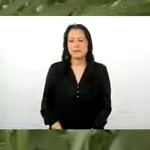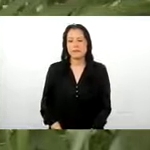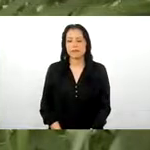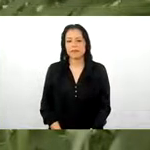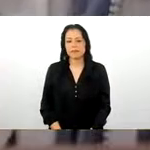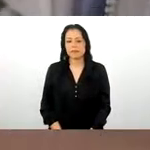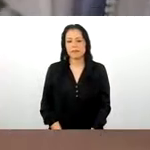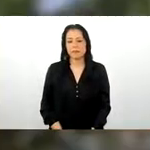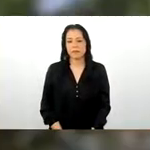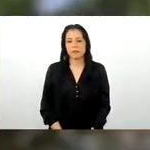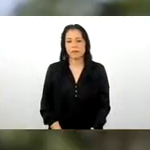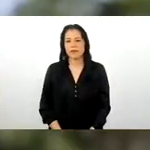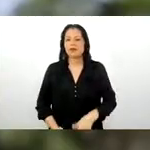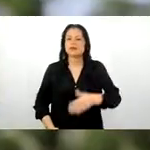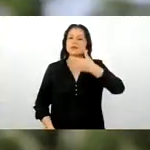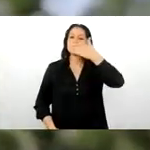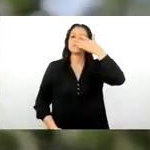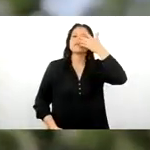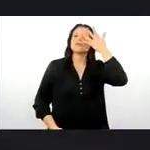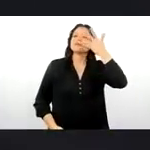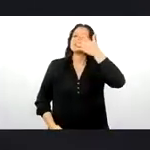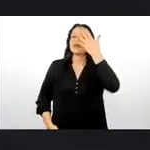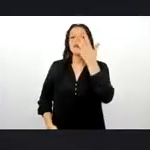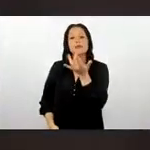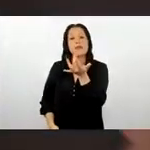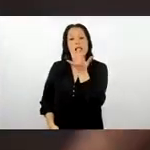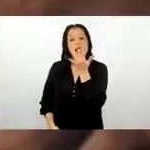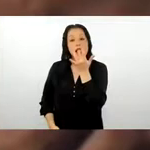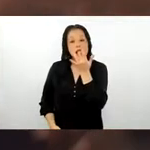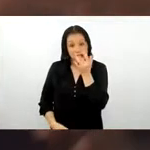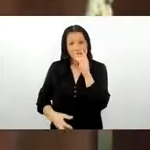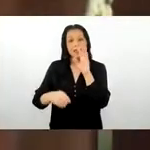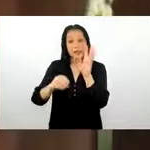Los olores y los sabores son también parte de este recorrido.